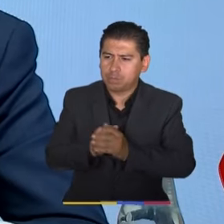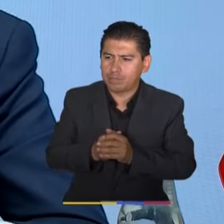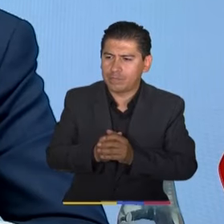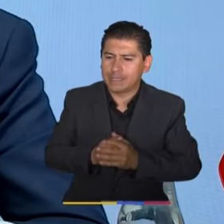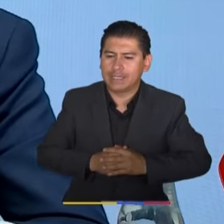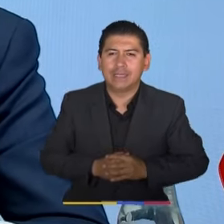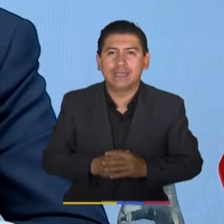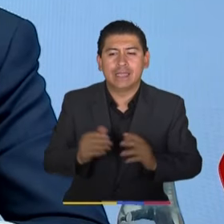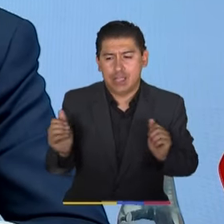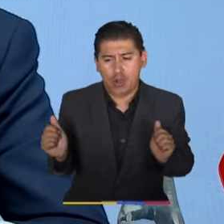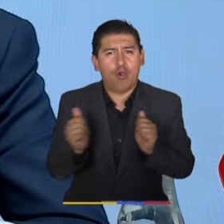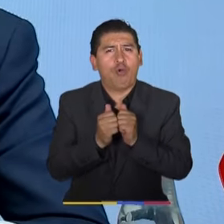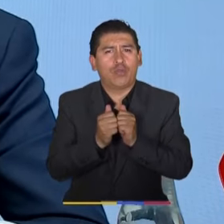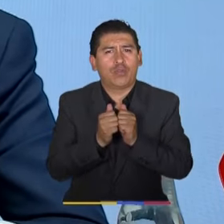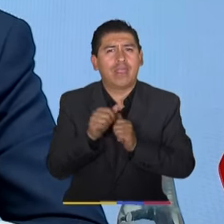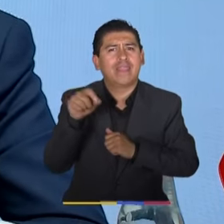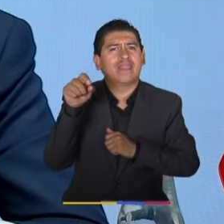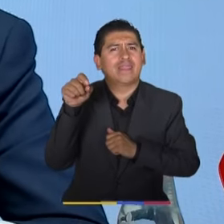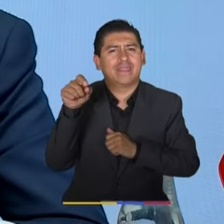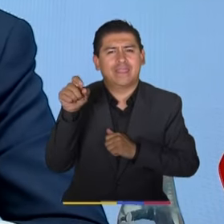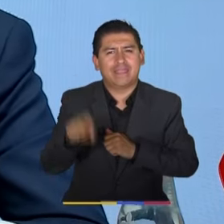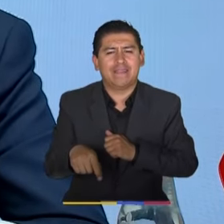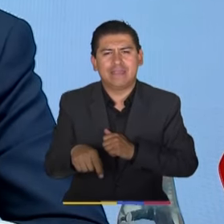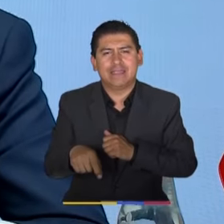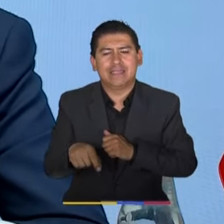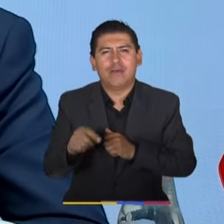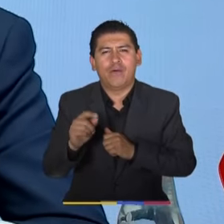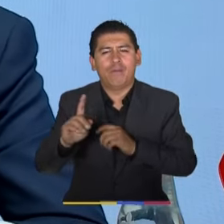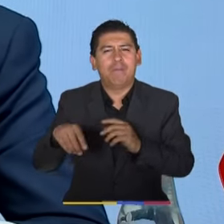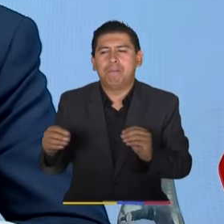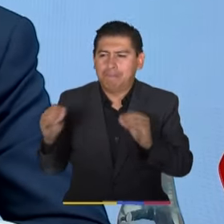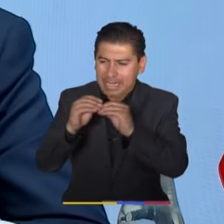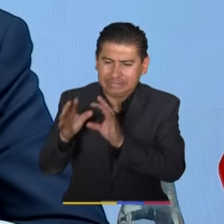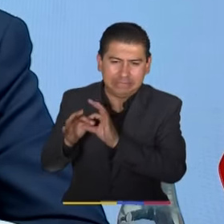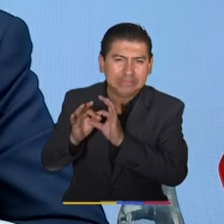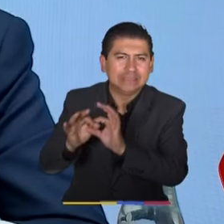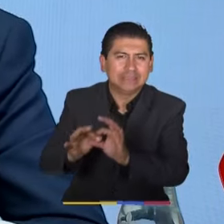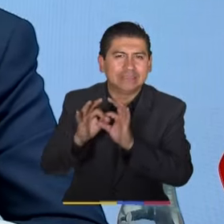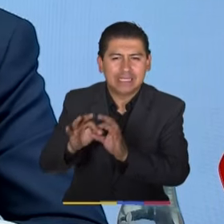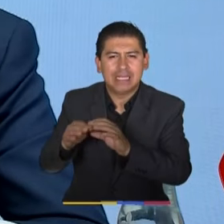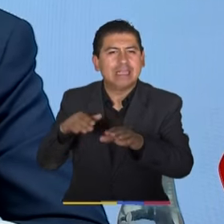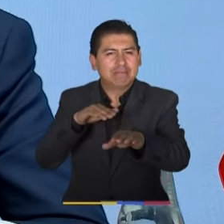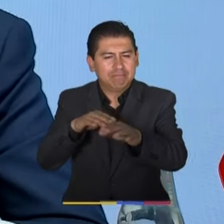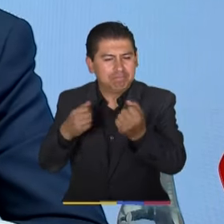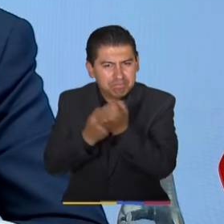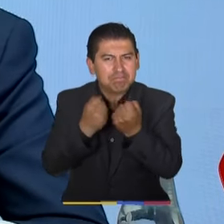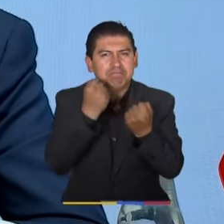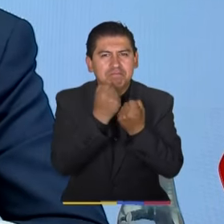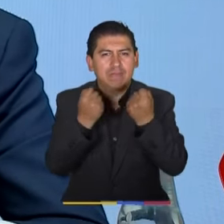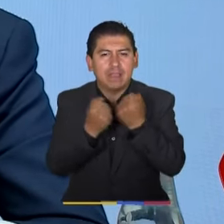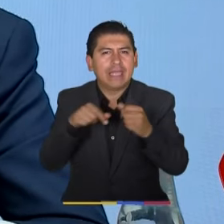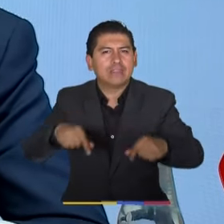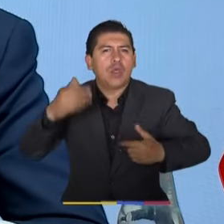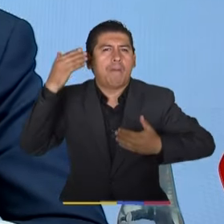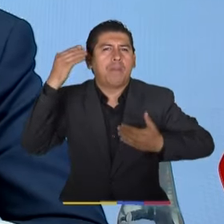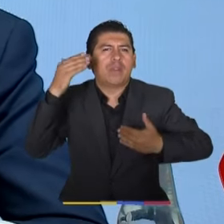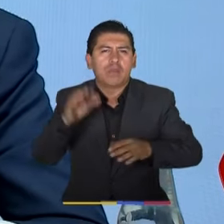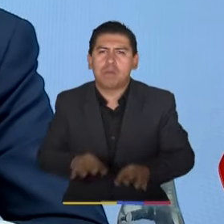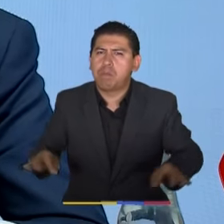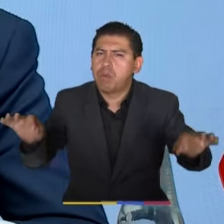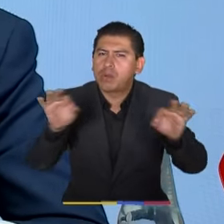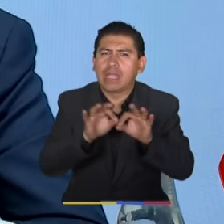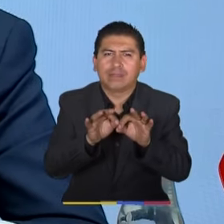Juntos debemos, una vez más, asegurar o impulso político de este fórum único